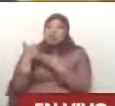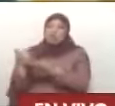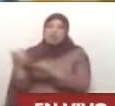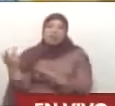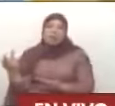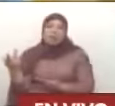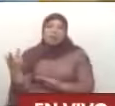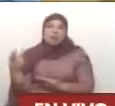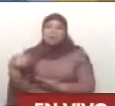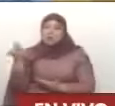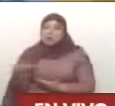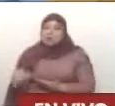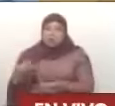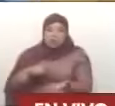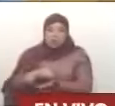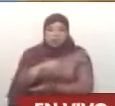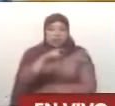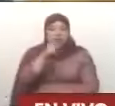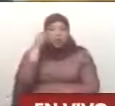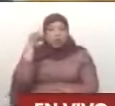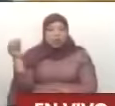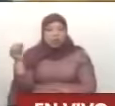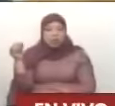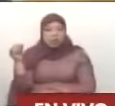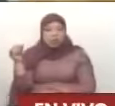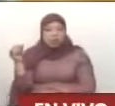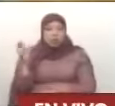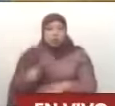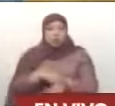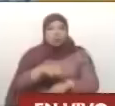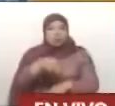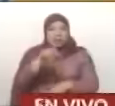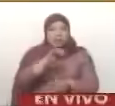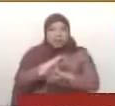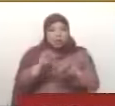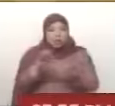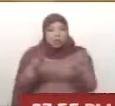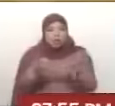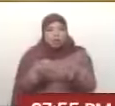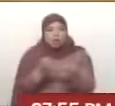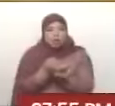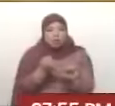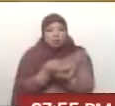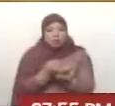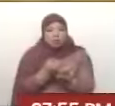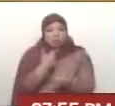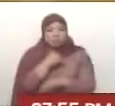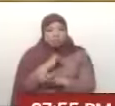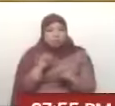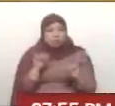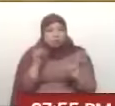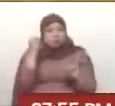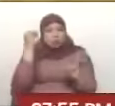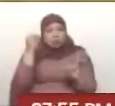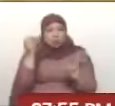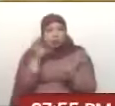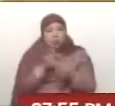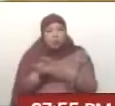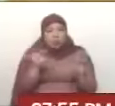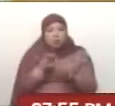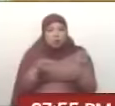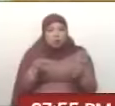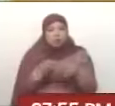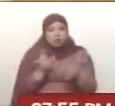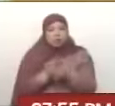¿Quién viene pidiendo una invasión a Haití? Saquemos conclusiones. Y yo le venía comentando a un